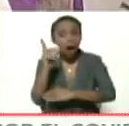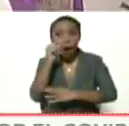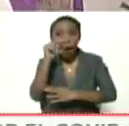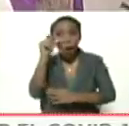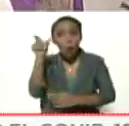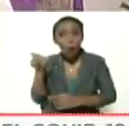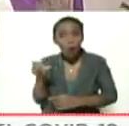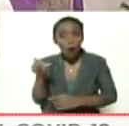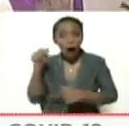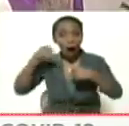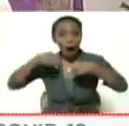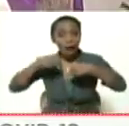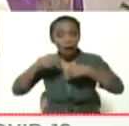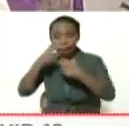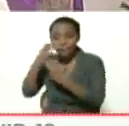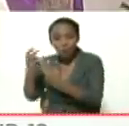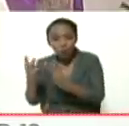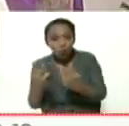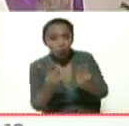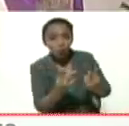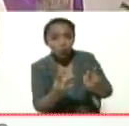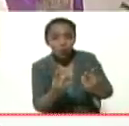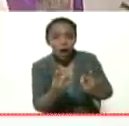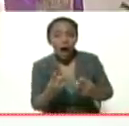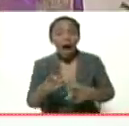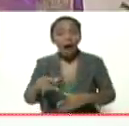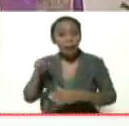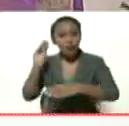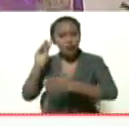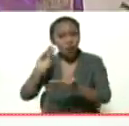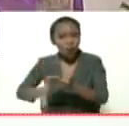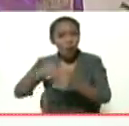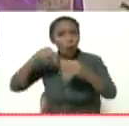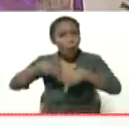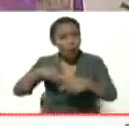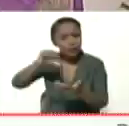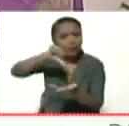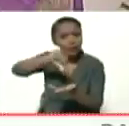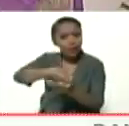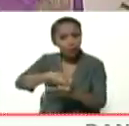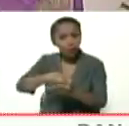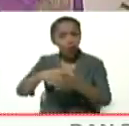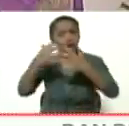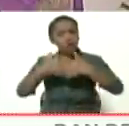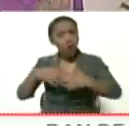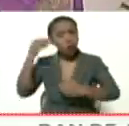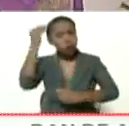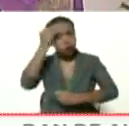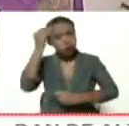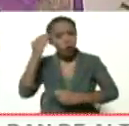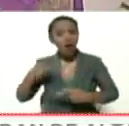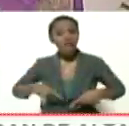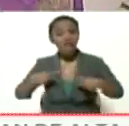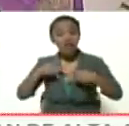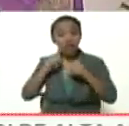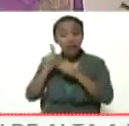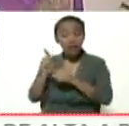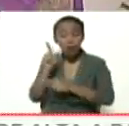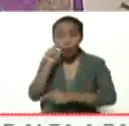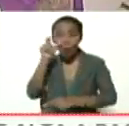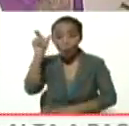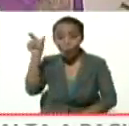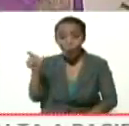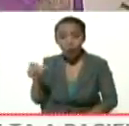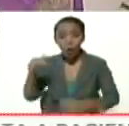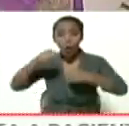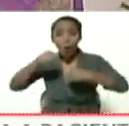Desde aquí invitamos a que pongamos hoy en el centro de la reflexión a la vida de ese mártir, que hoy